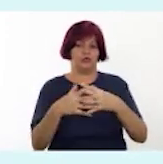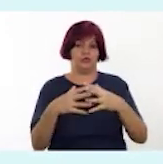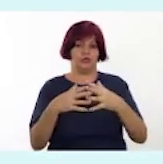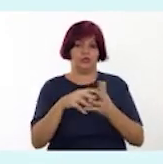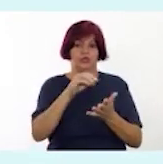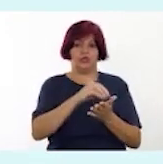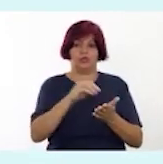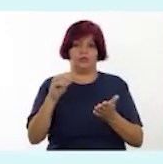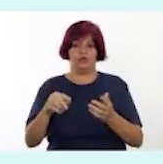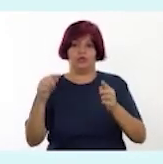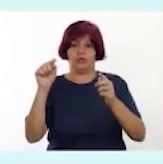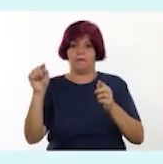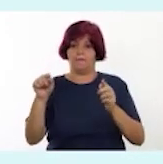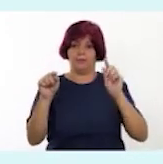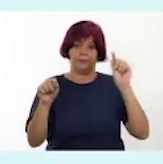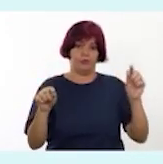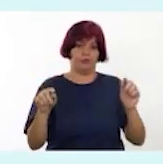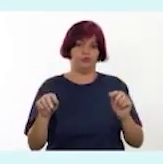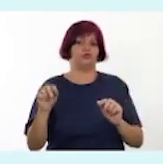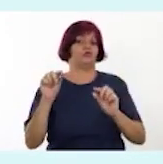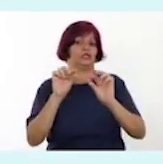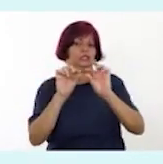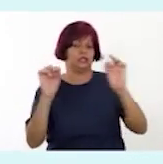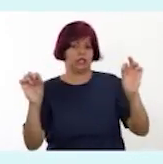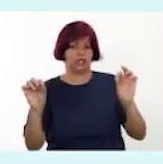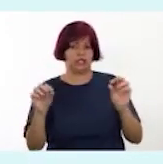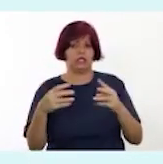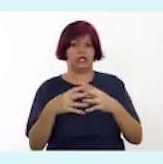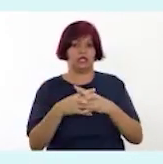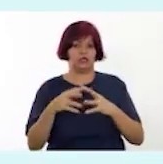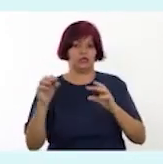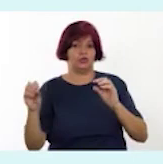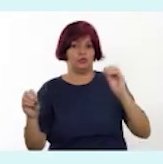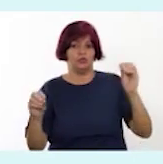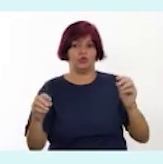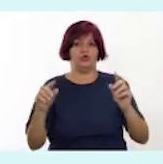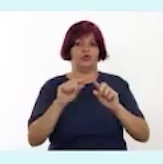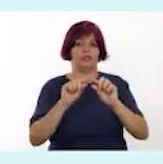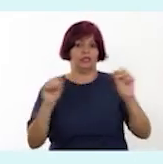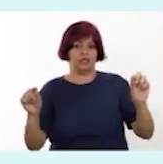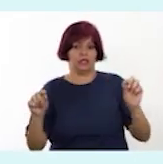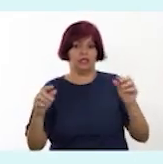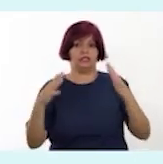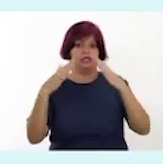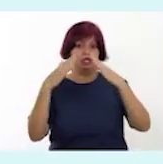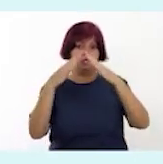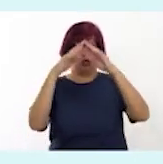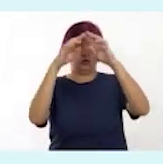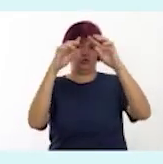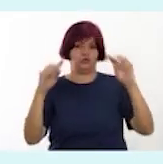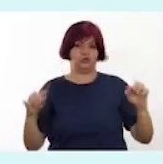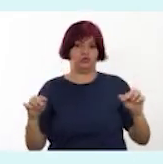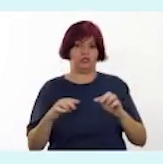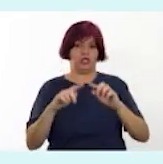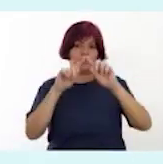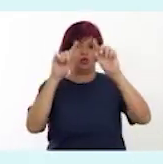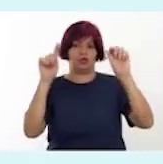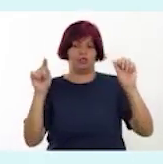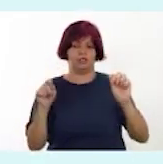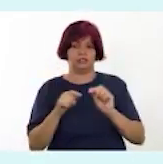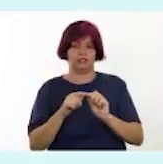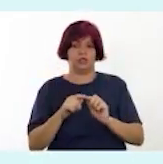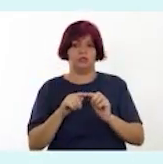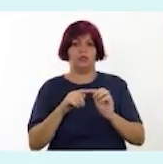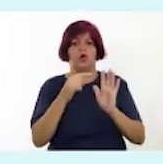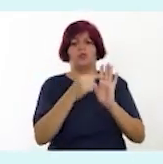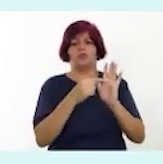como son las relaciones de posición entre puntos y rectas, las relaciones de posición entre dos rectas, los triángulos, la circunferencia, cómo se